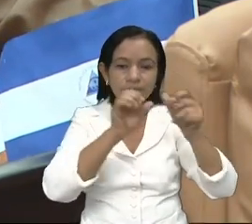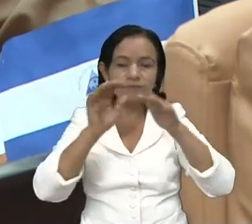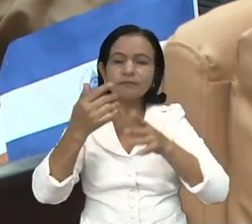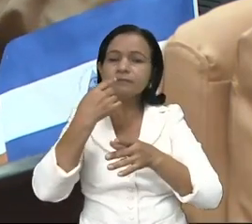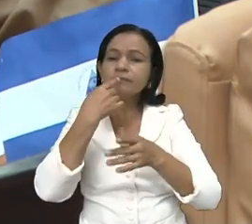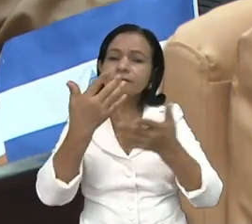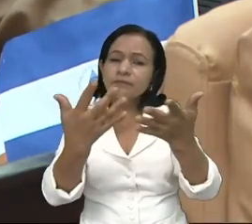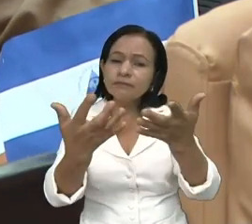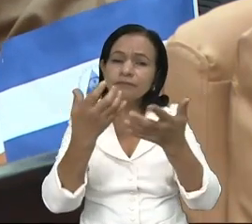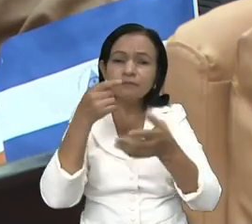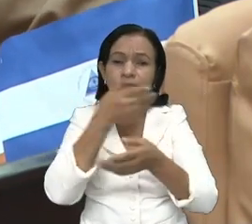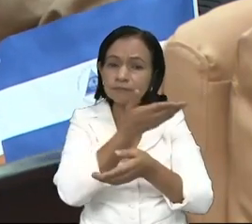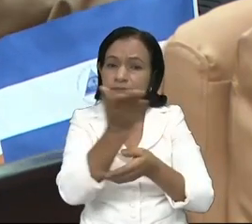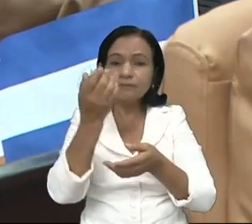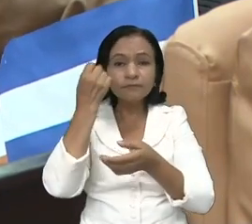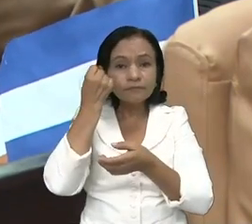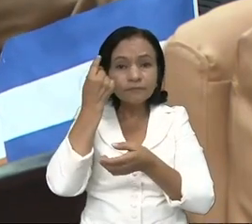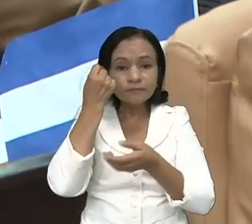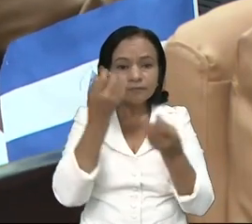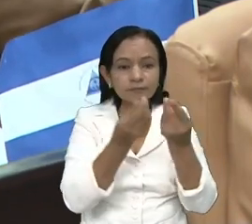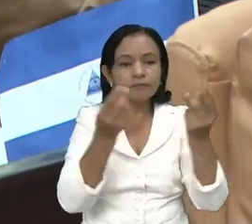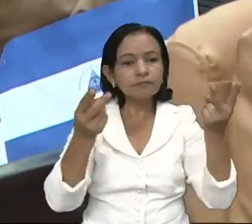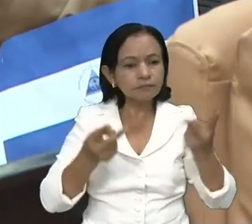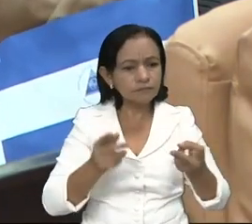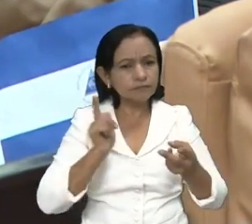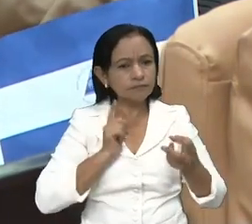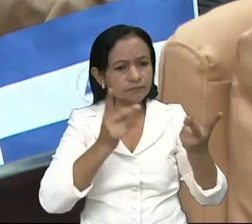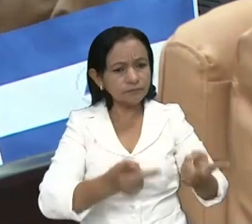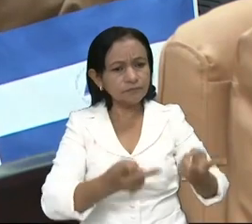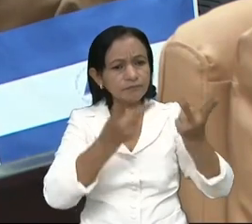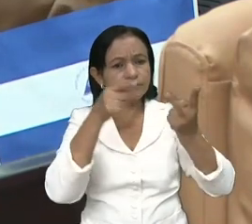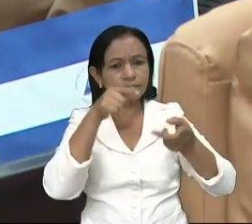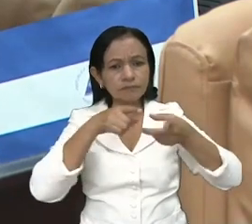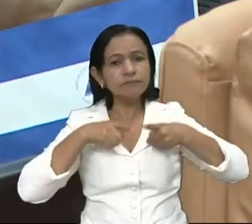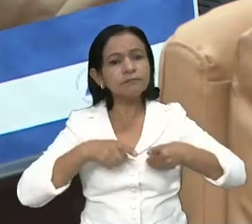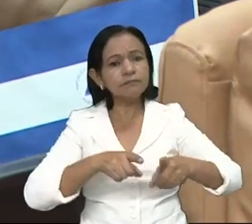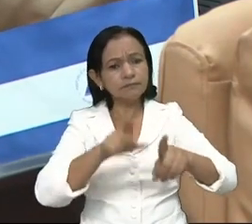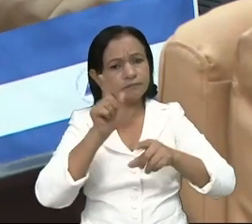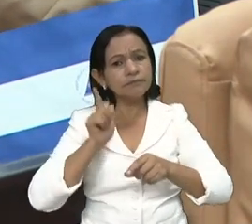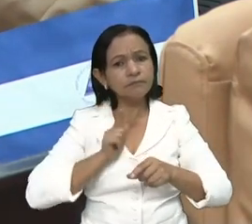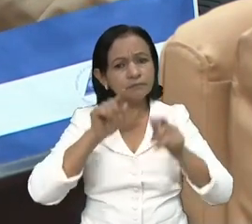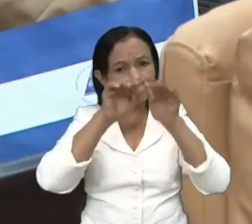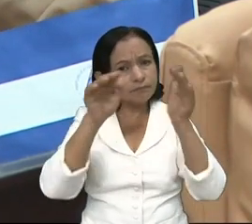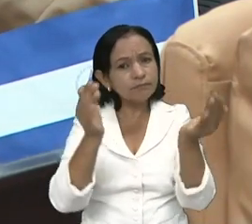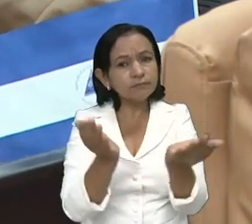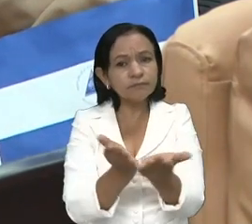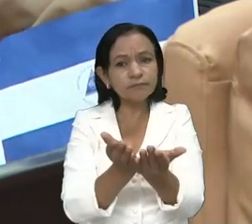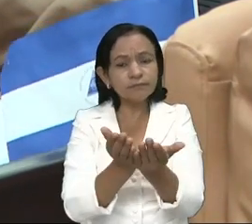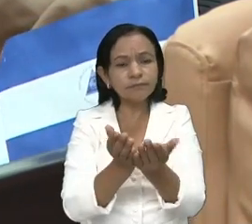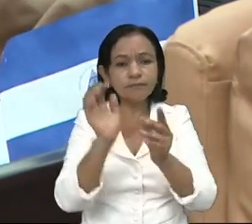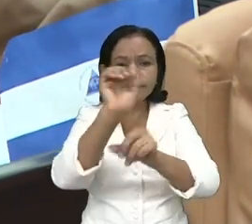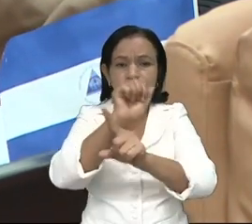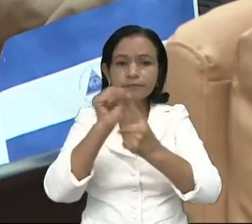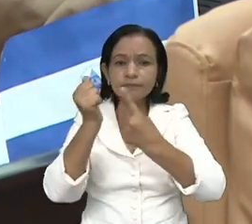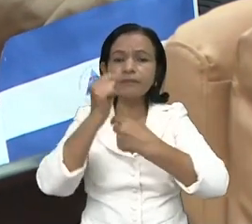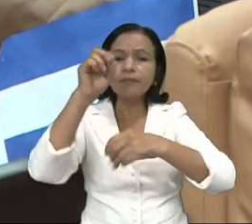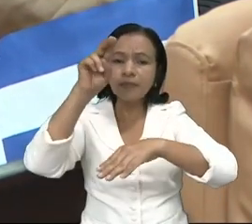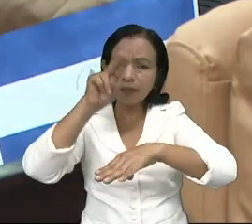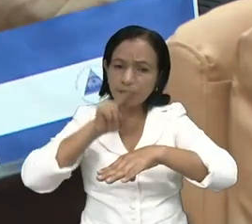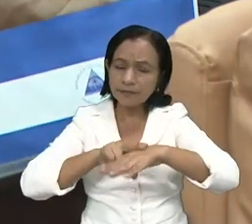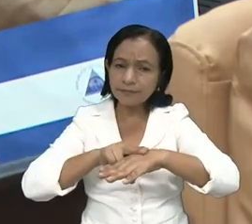pide que entendamos la tierra como viva y sujeto de dignidad. La Asamblea